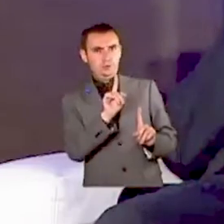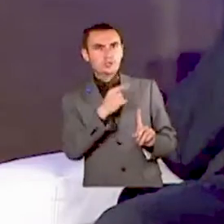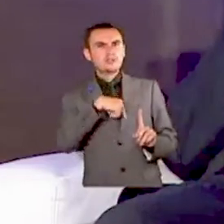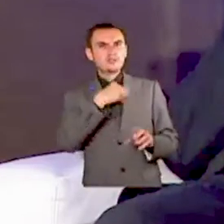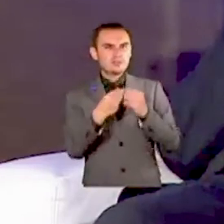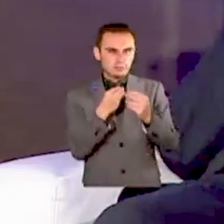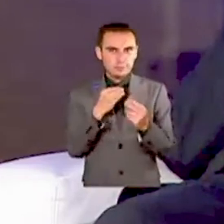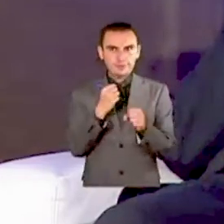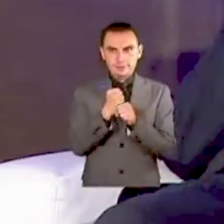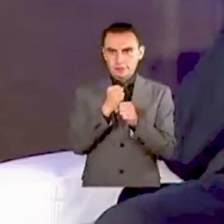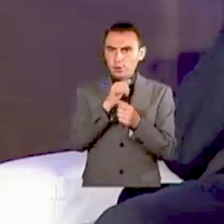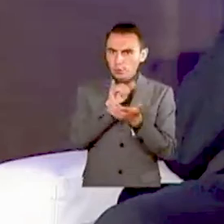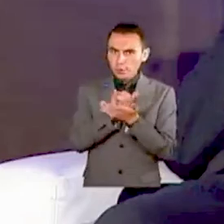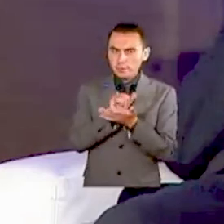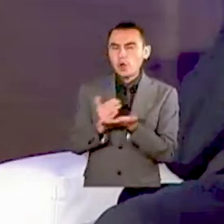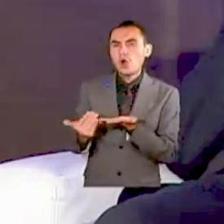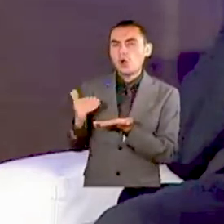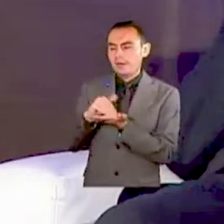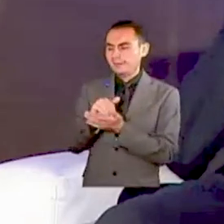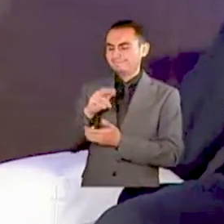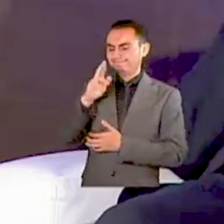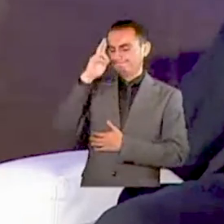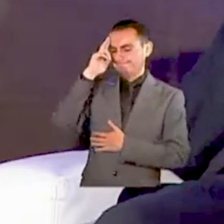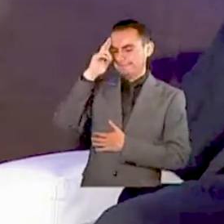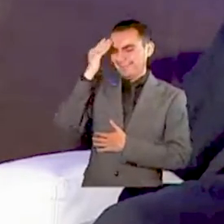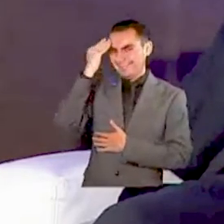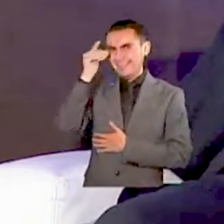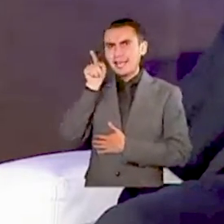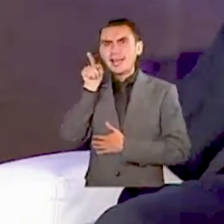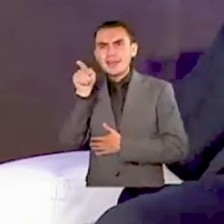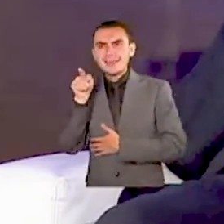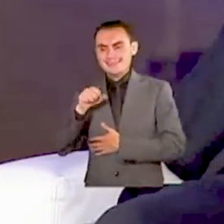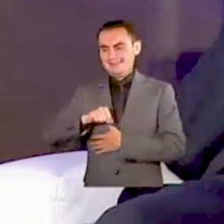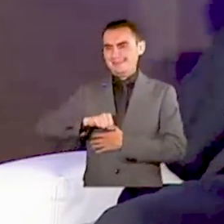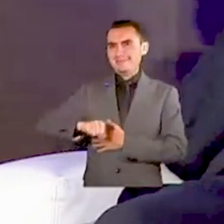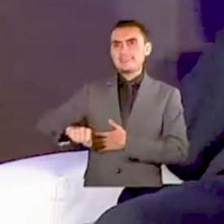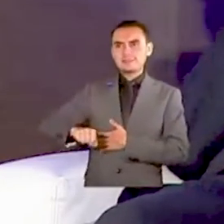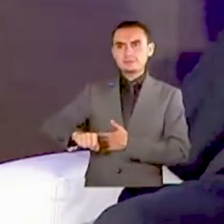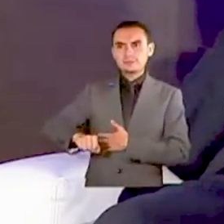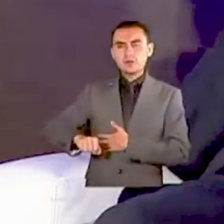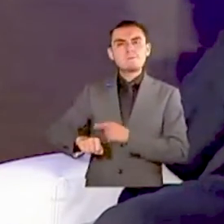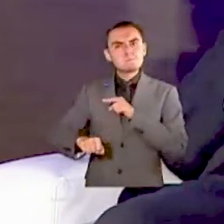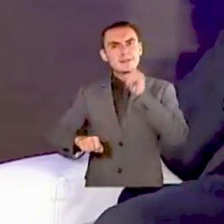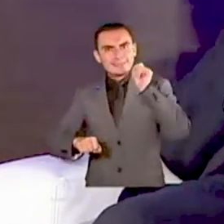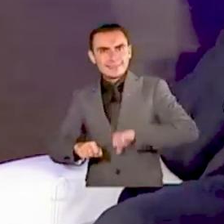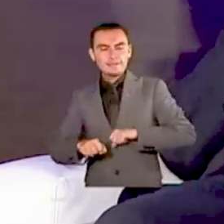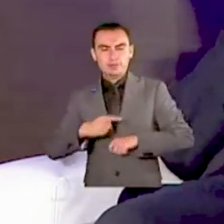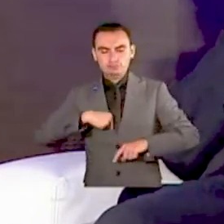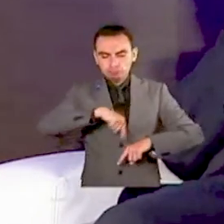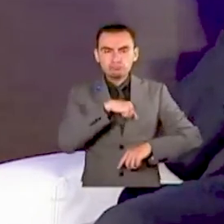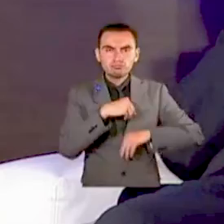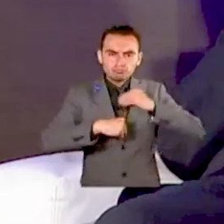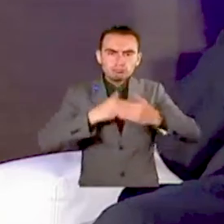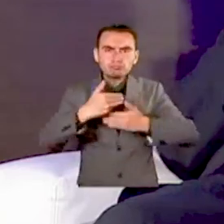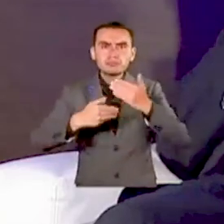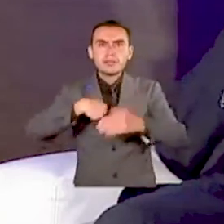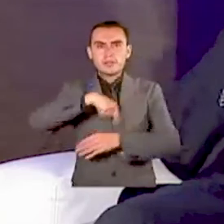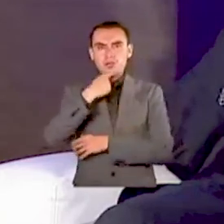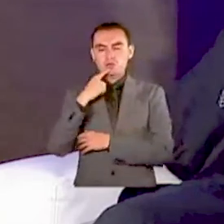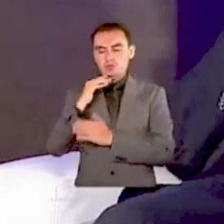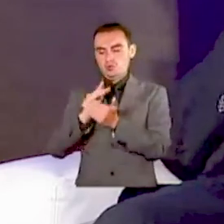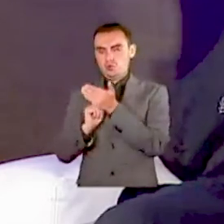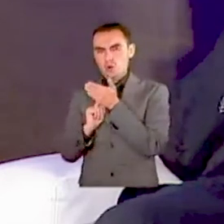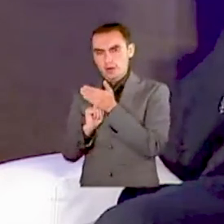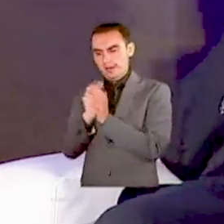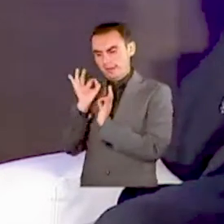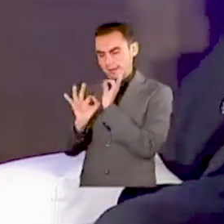ha centrado en ese reconocimiento de esos derechos de las víctimas y, por supuesto, la seguridad jurídica de quienes, atendiendo